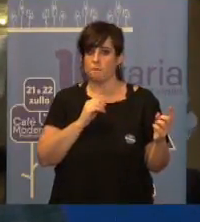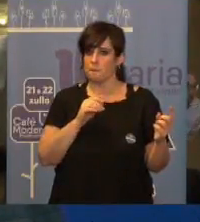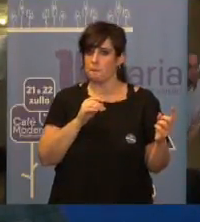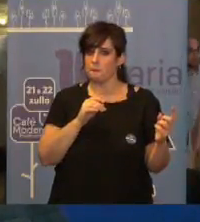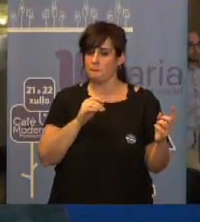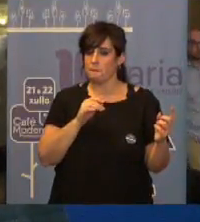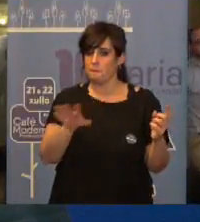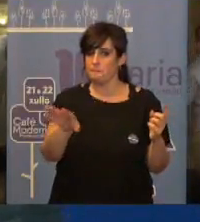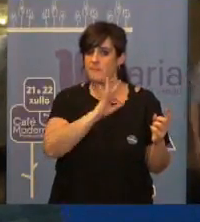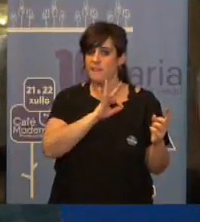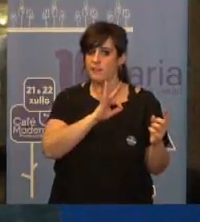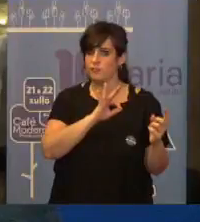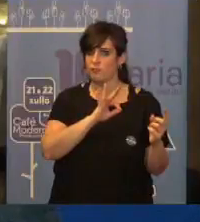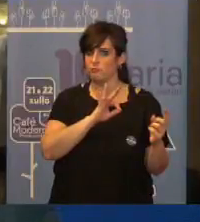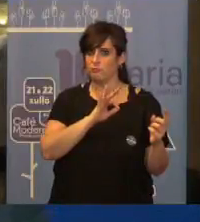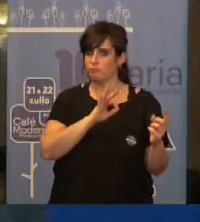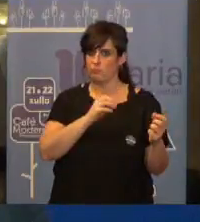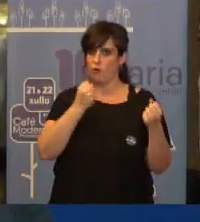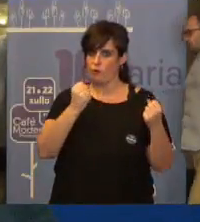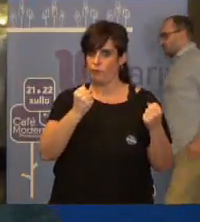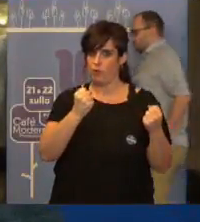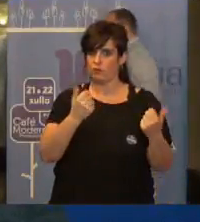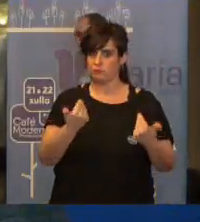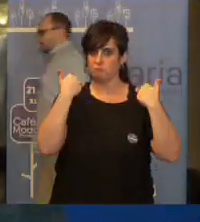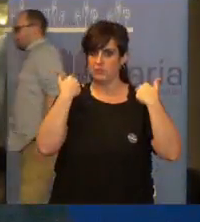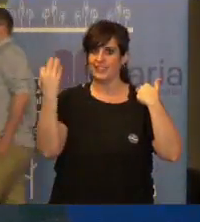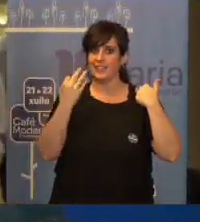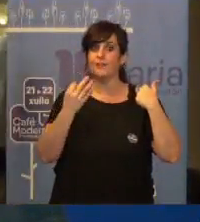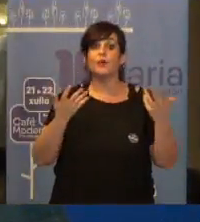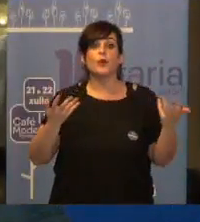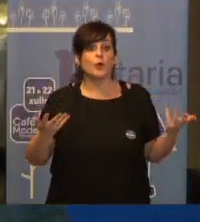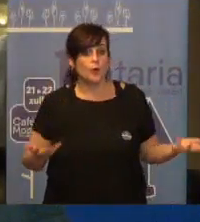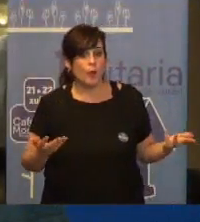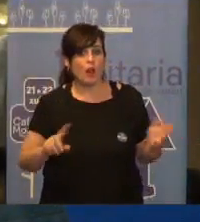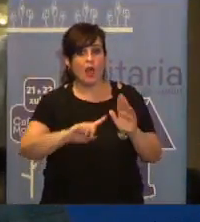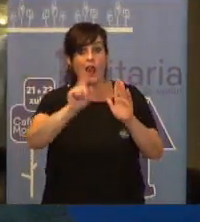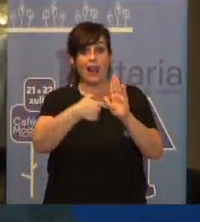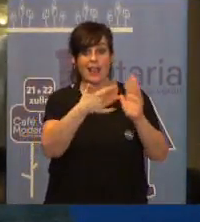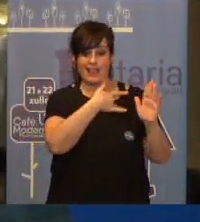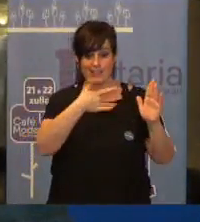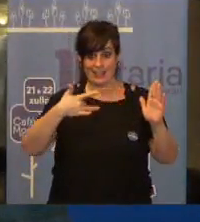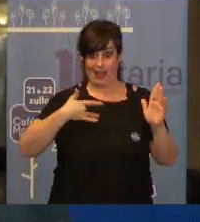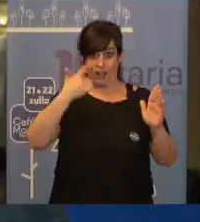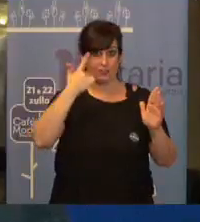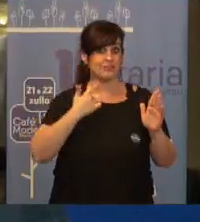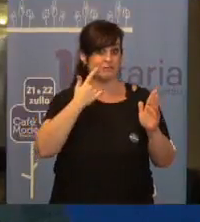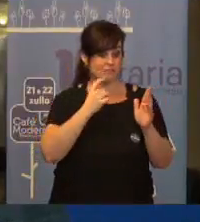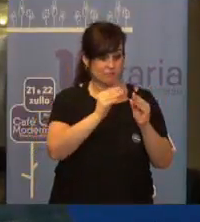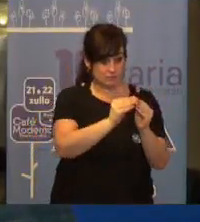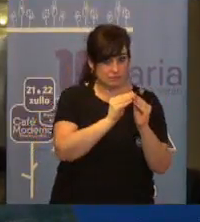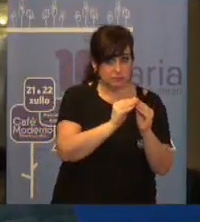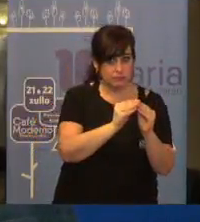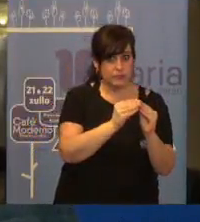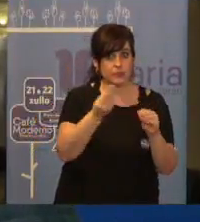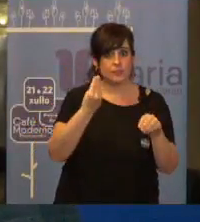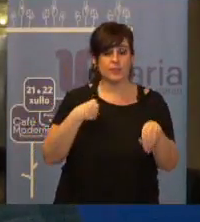vez máis drástica que tiña que tomar e que non se atreve a tomar, que elaborar unha lei de caixas e despedir